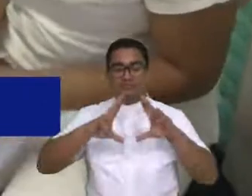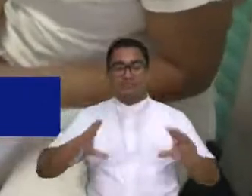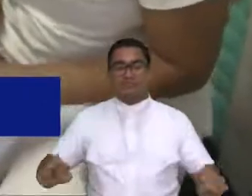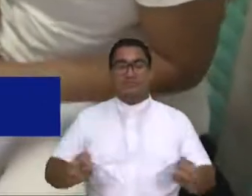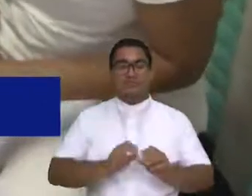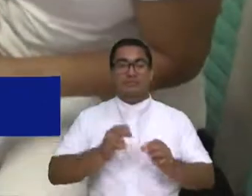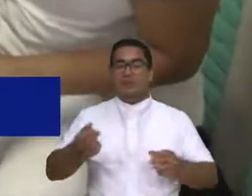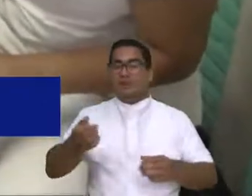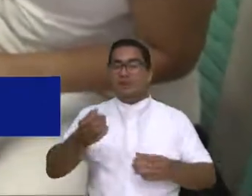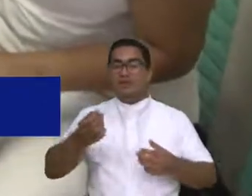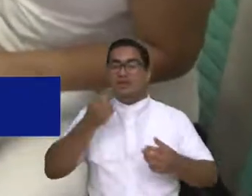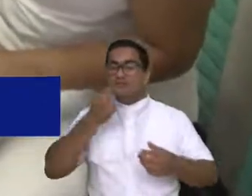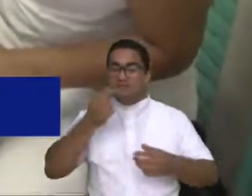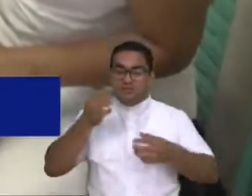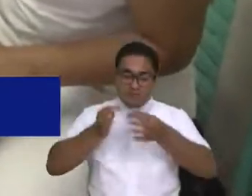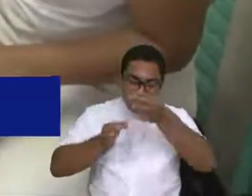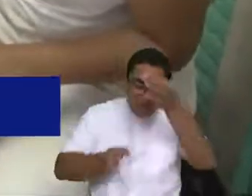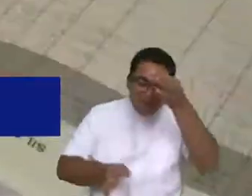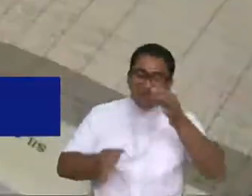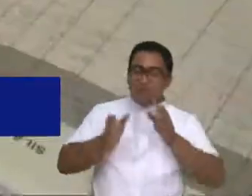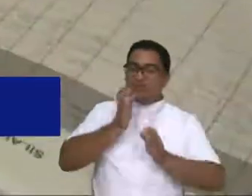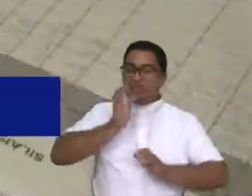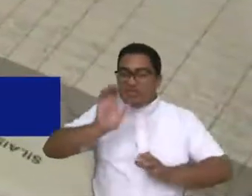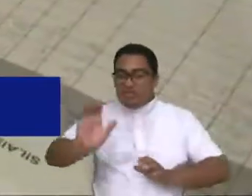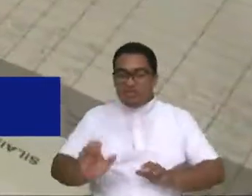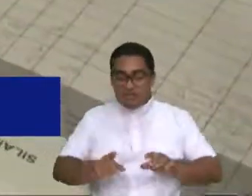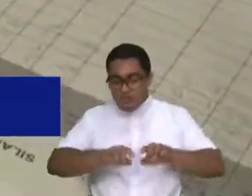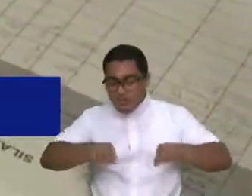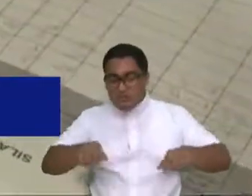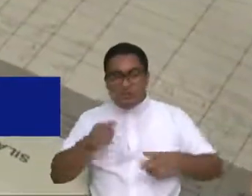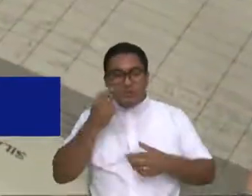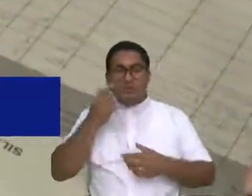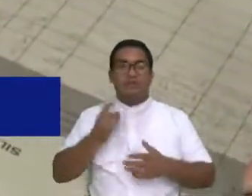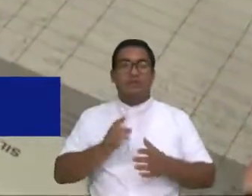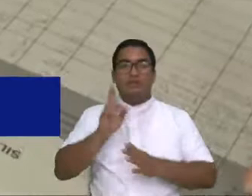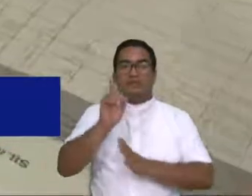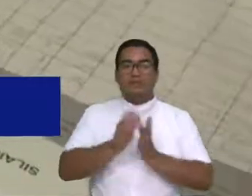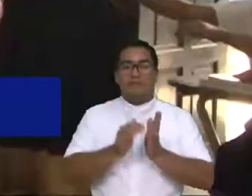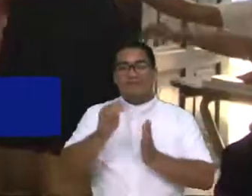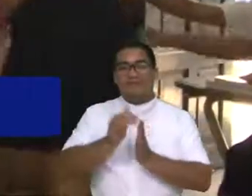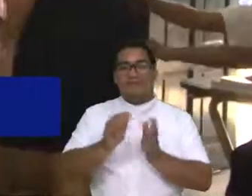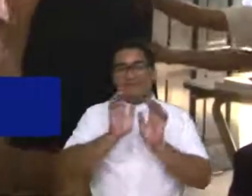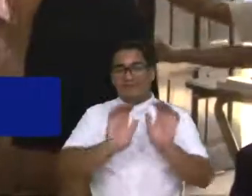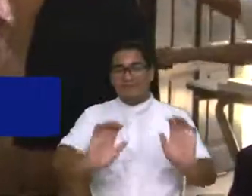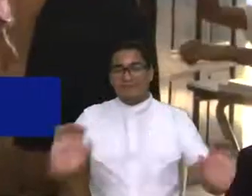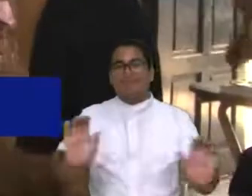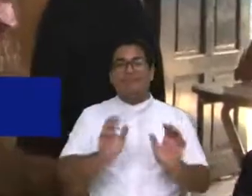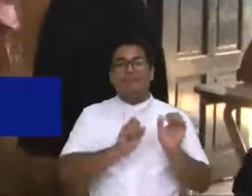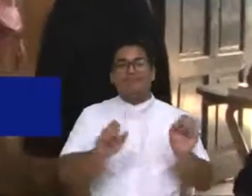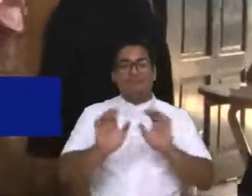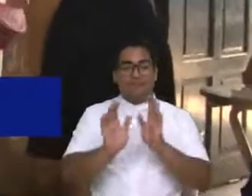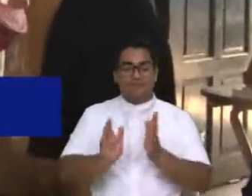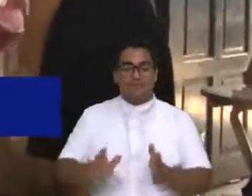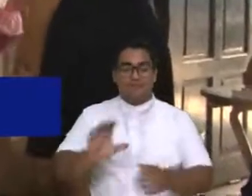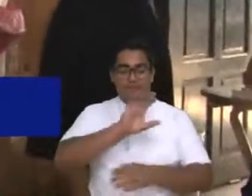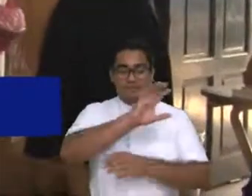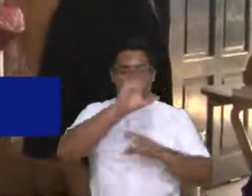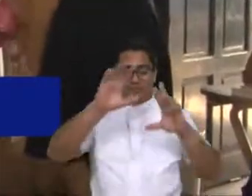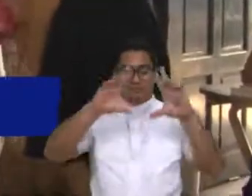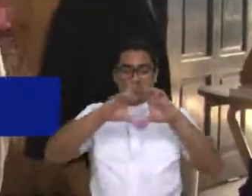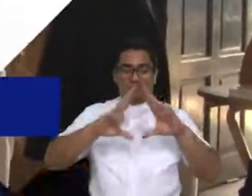Censo Nutricional 2020, con una meta de atención a más de 1 millón de niños y niñas de todo el